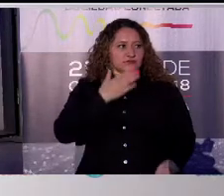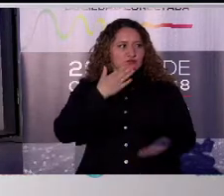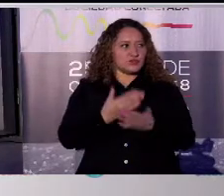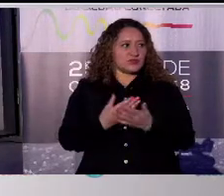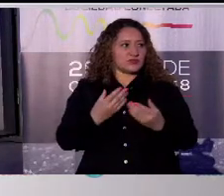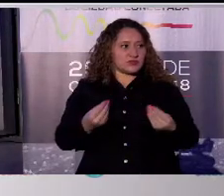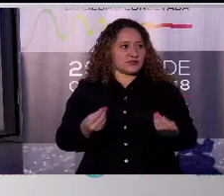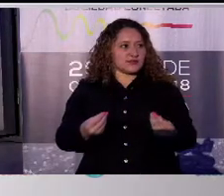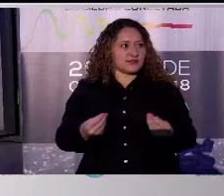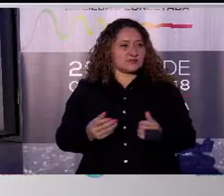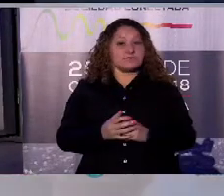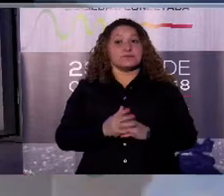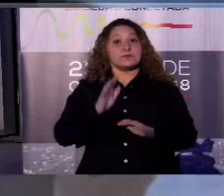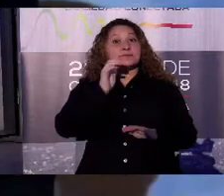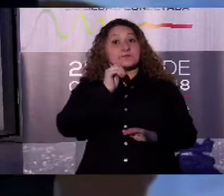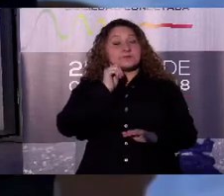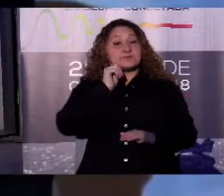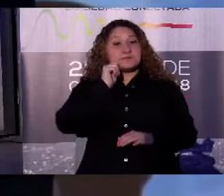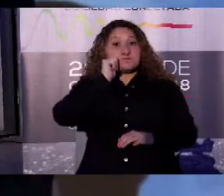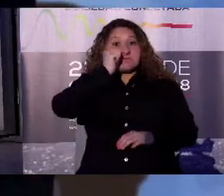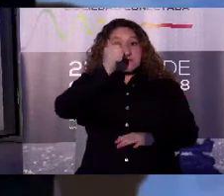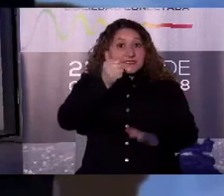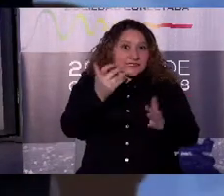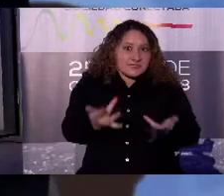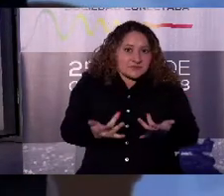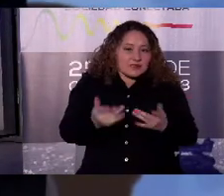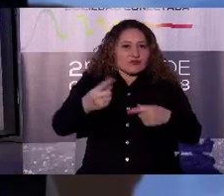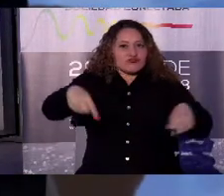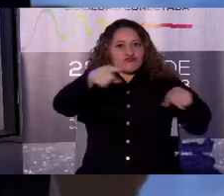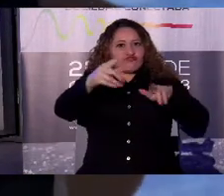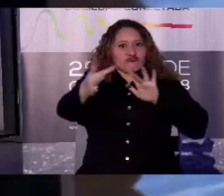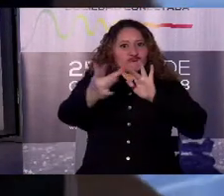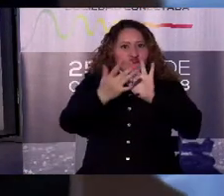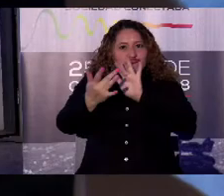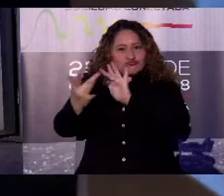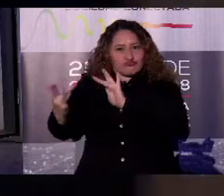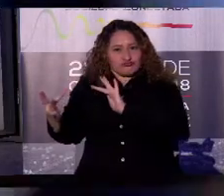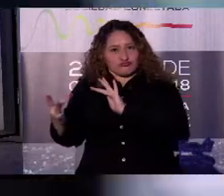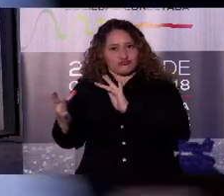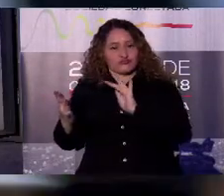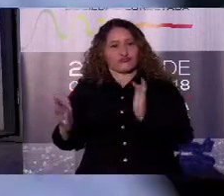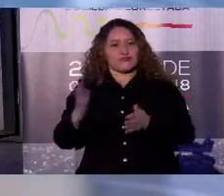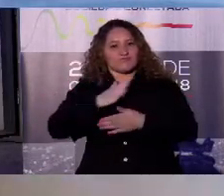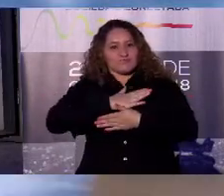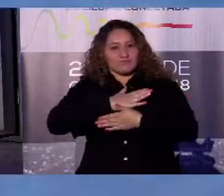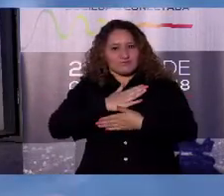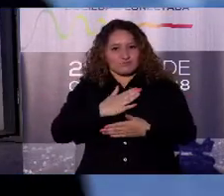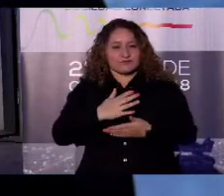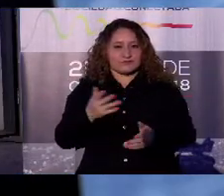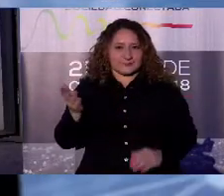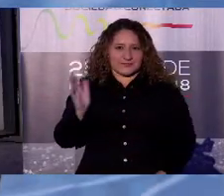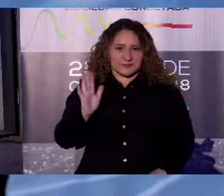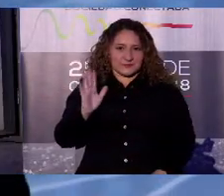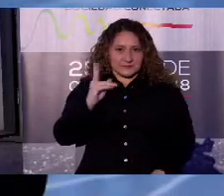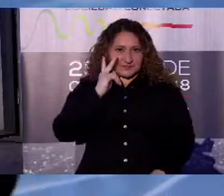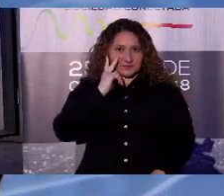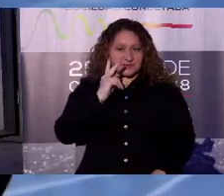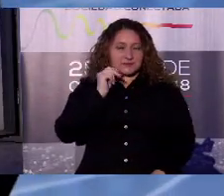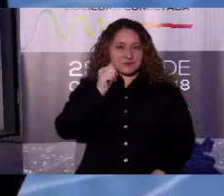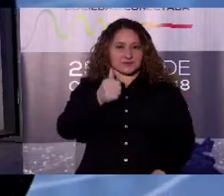Javier. Creo que fue un resumen bien interesante de dónde vamos a empezar a ver más aplicaciones de la inteligencia artificial y